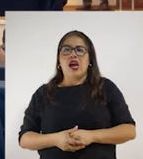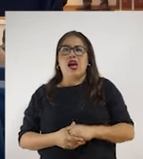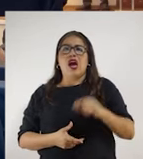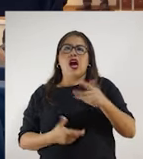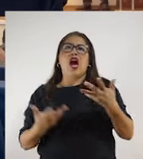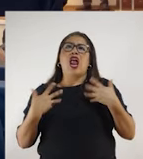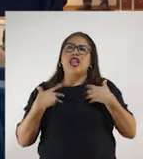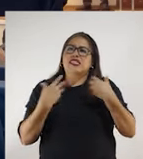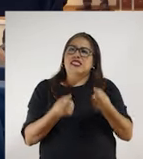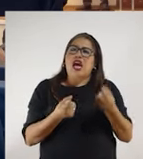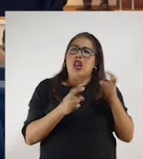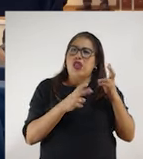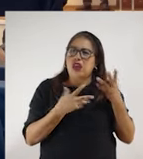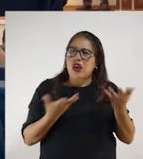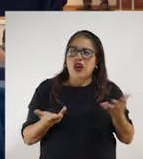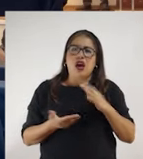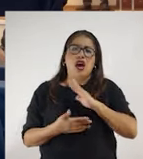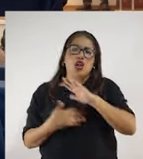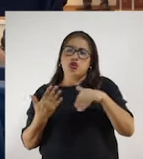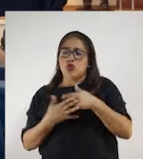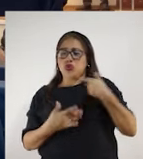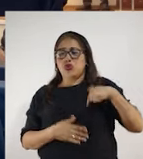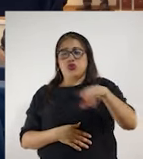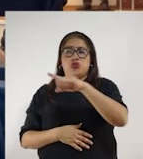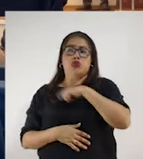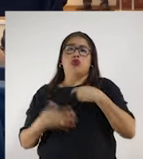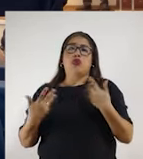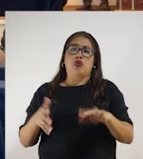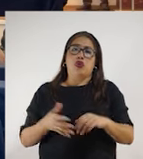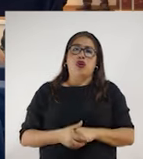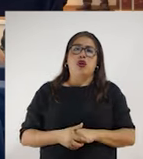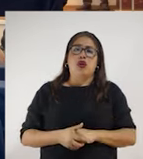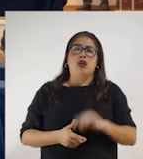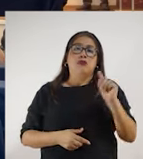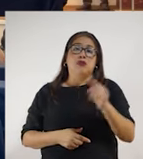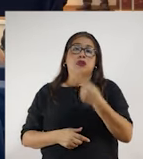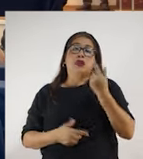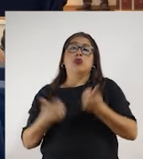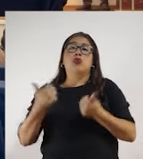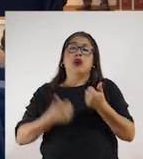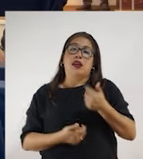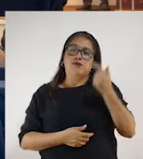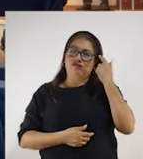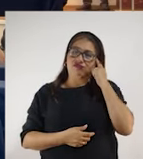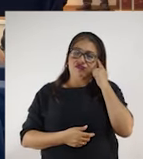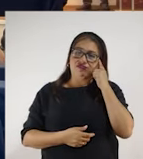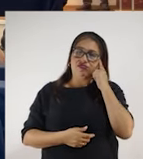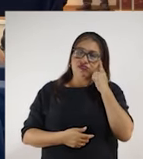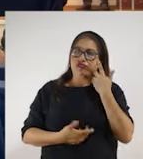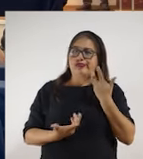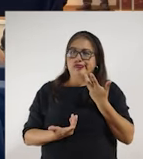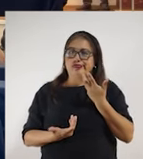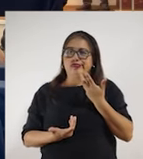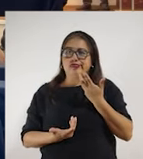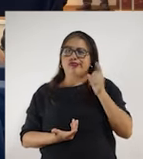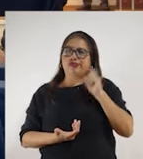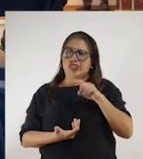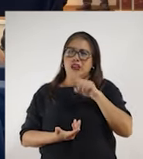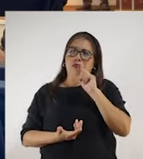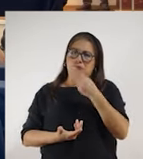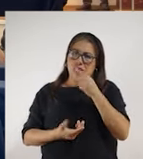al sector salud, a todos y cada uno de nosotros, la primera obligación es: tienes